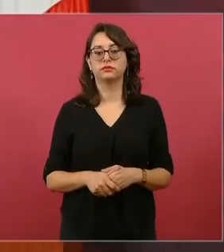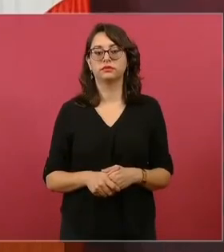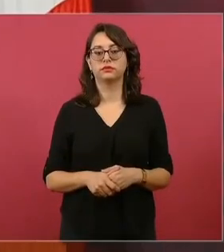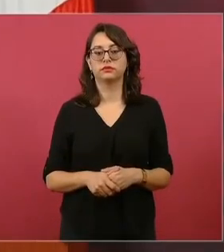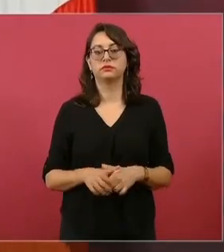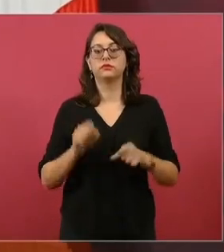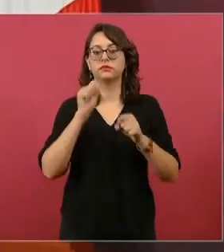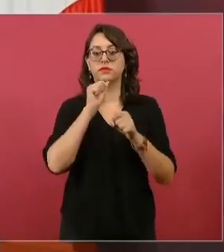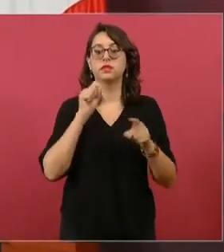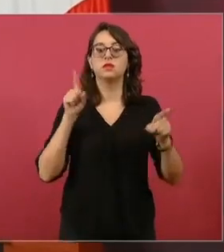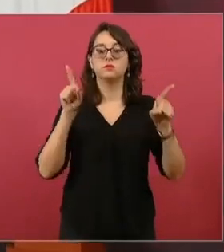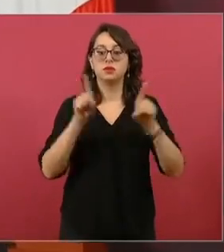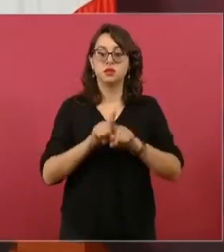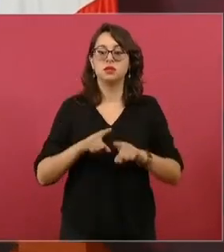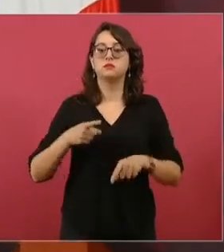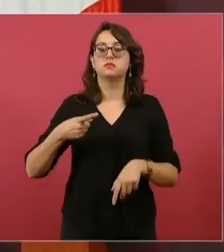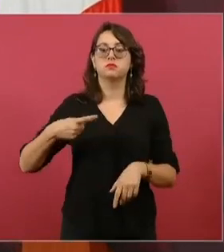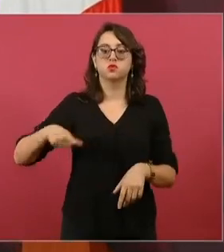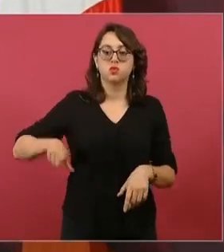construyendo acueductos,